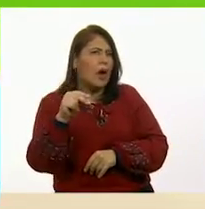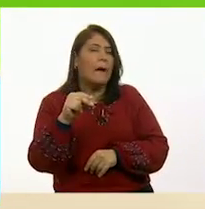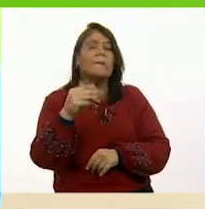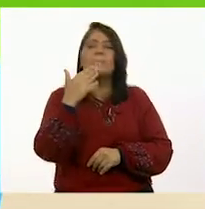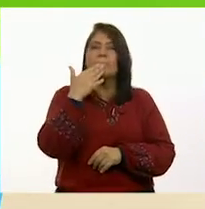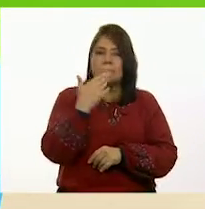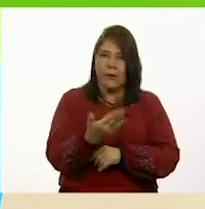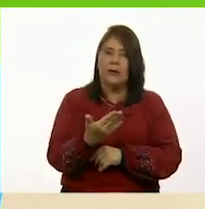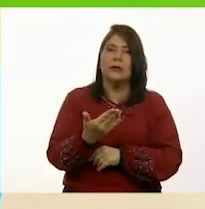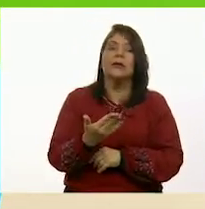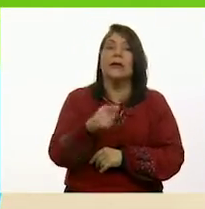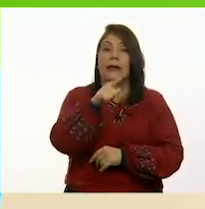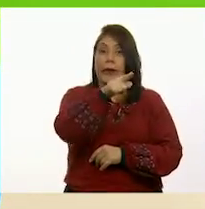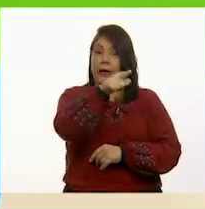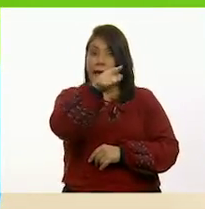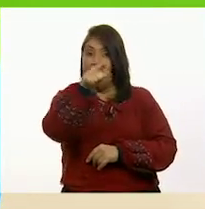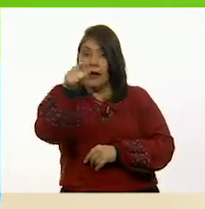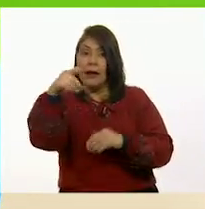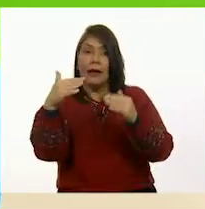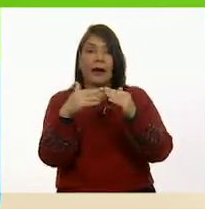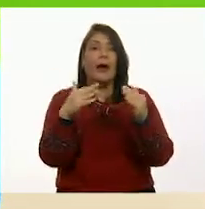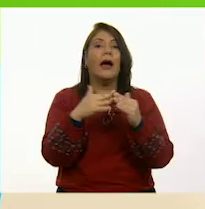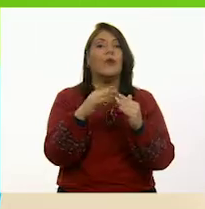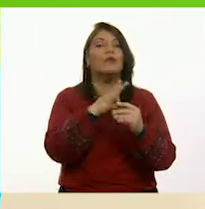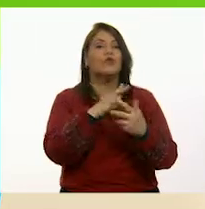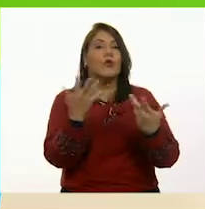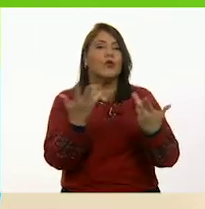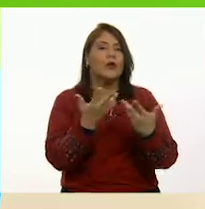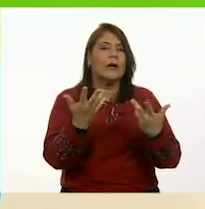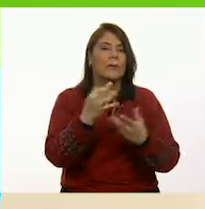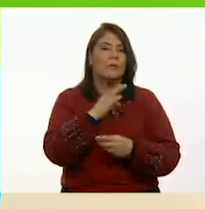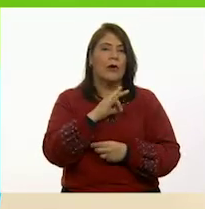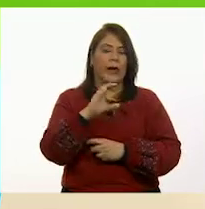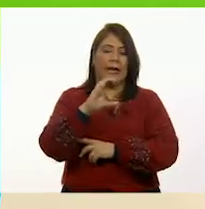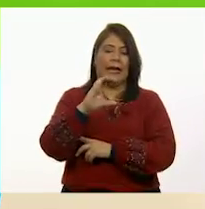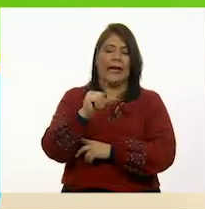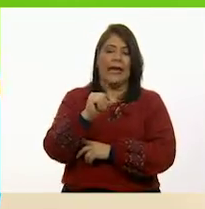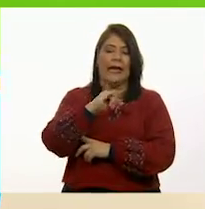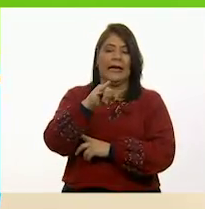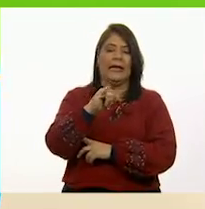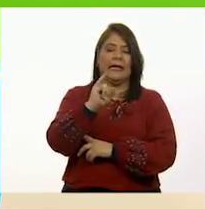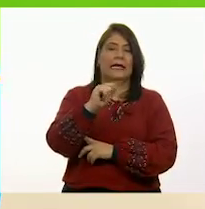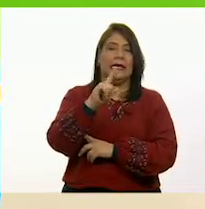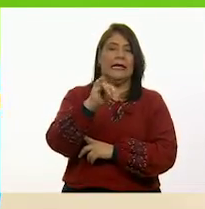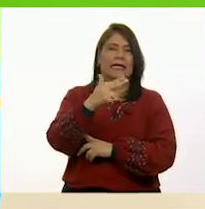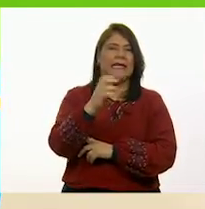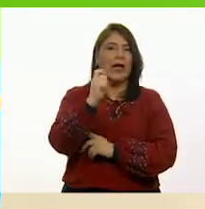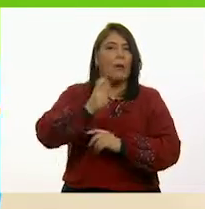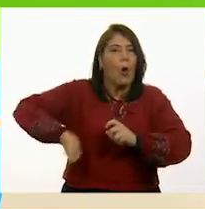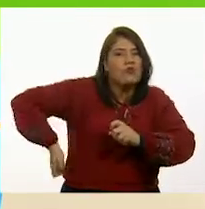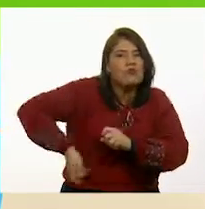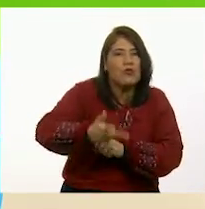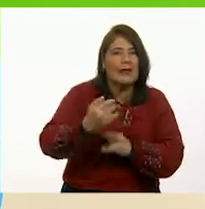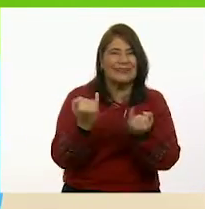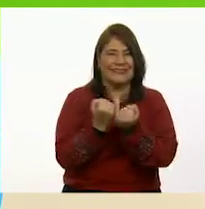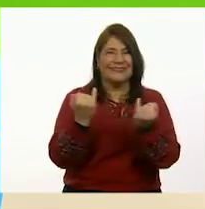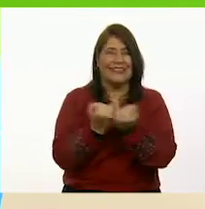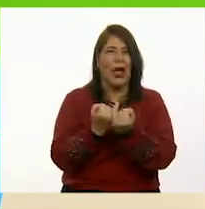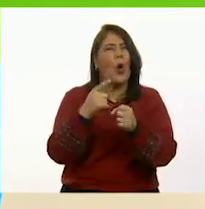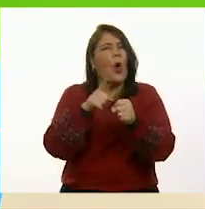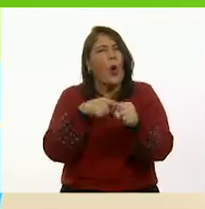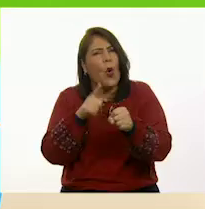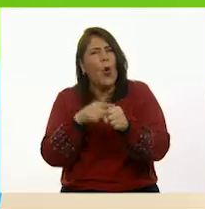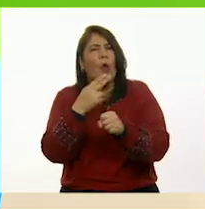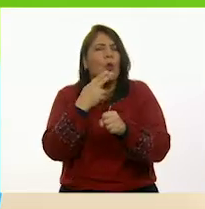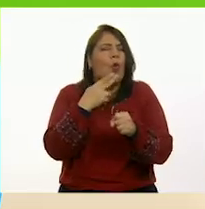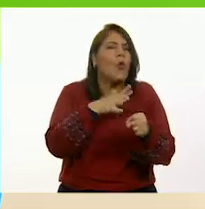Bien, en casa pueden crear su propio cajiliche. ¿Qué colores usarían? ¿O cómo pueden registrar